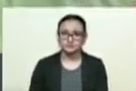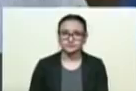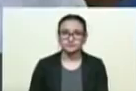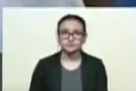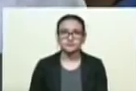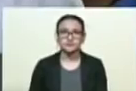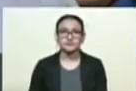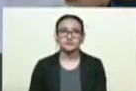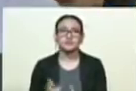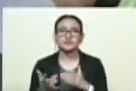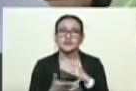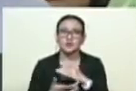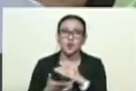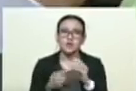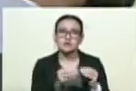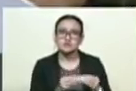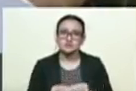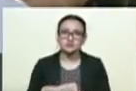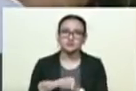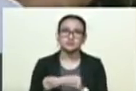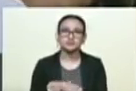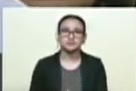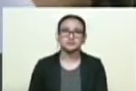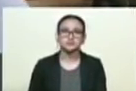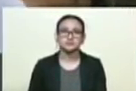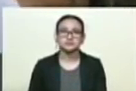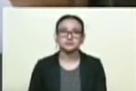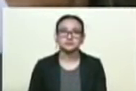la tecnología,